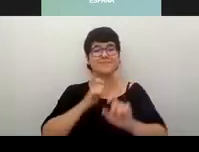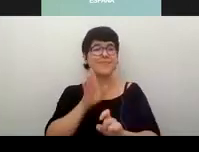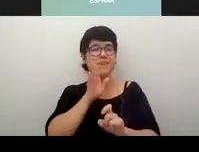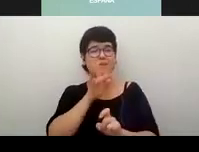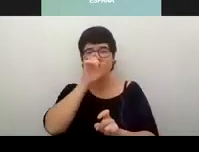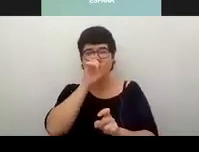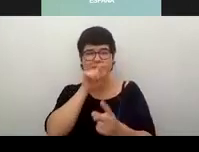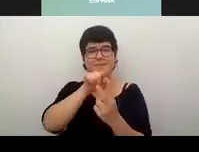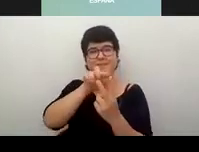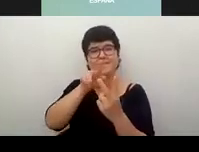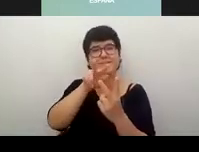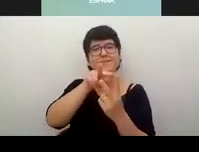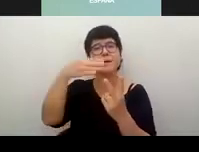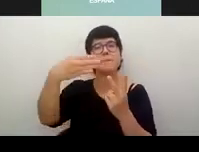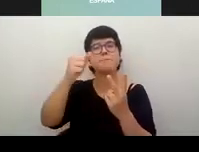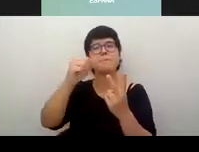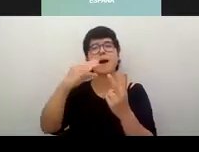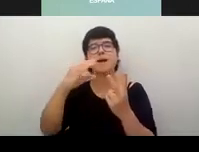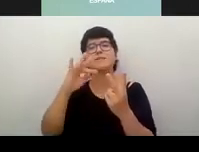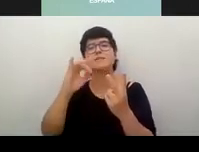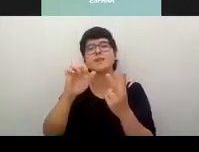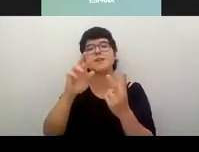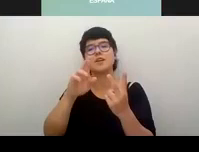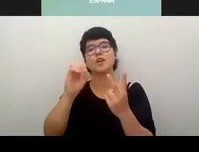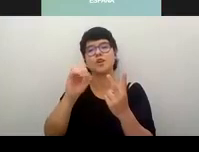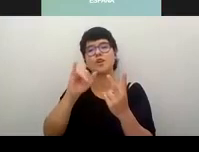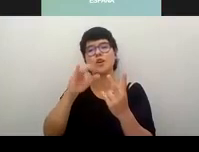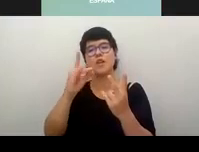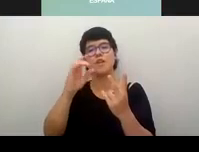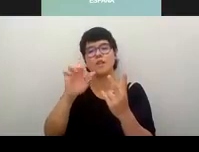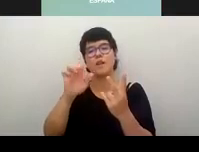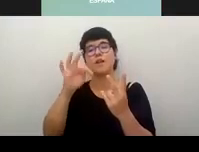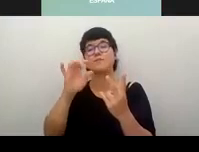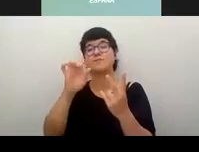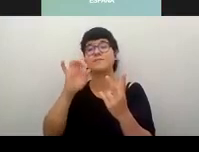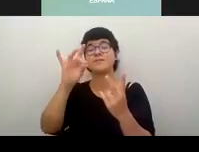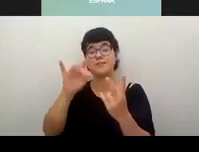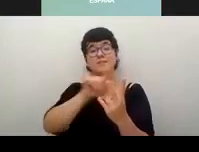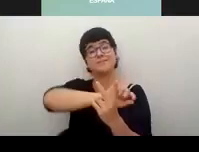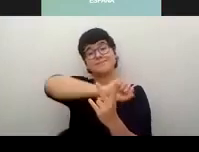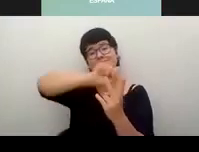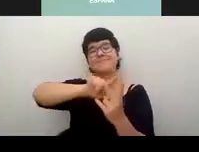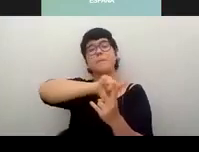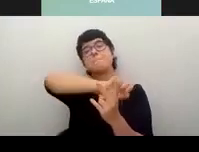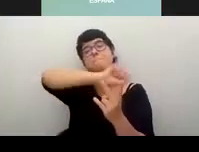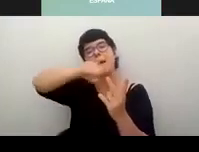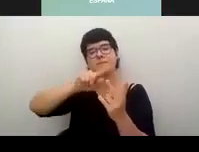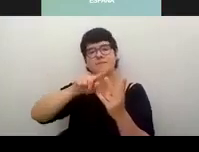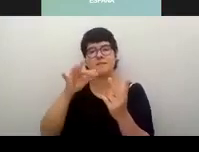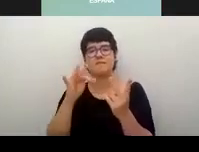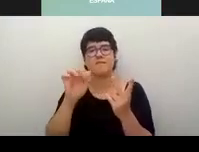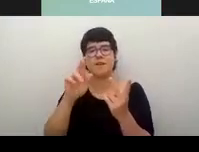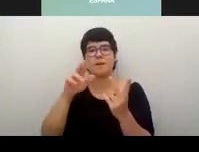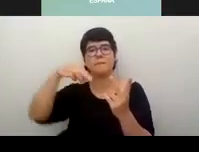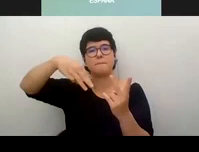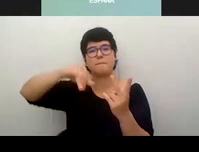en detrimento de los firmicutes. Por lo tanto, vamos a aumentar las bacterias productoras de